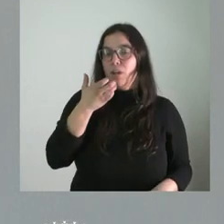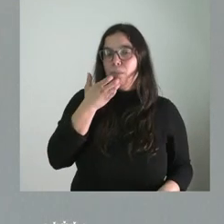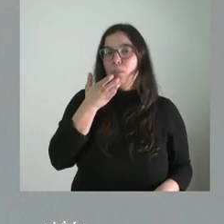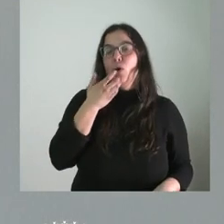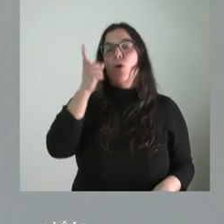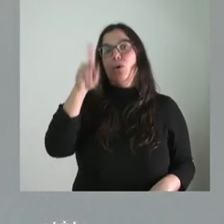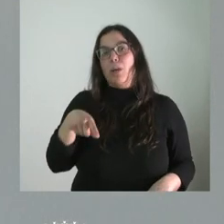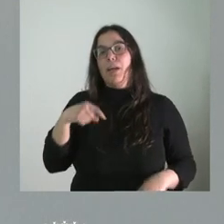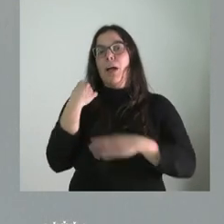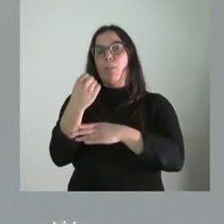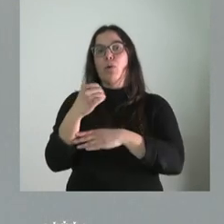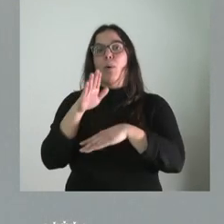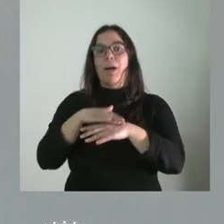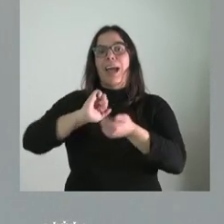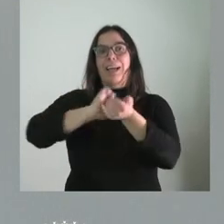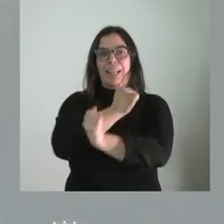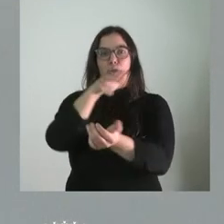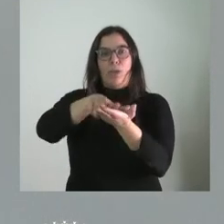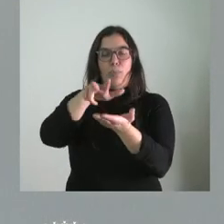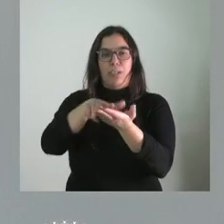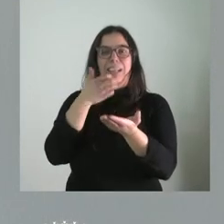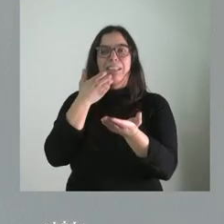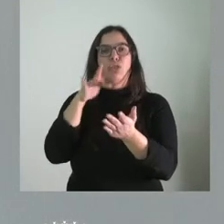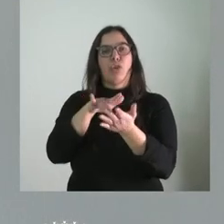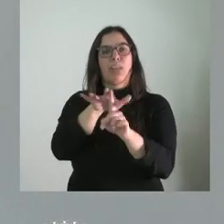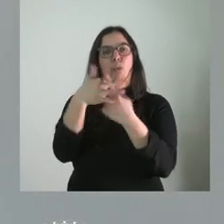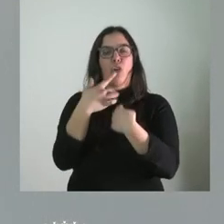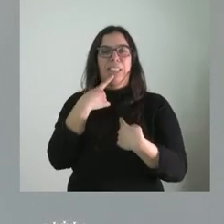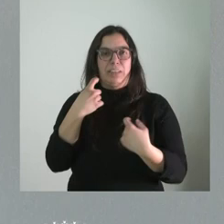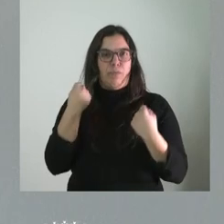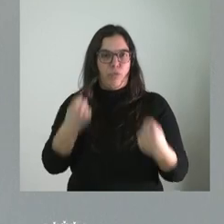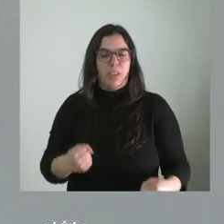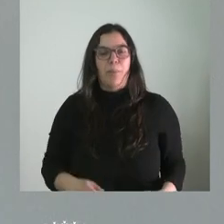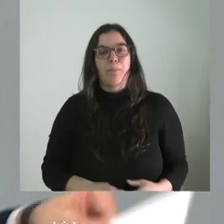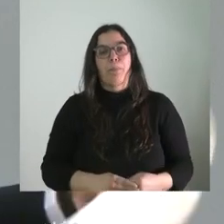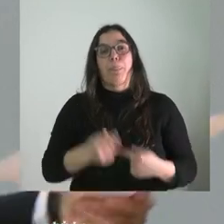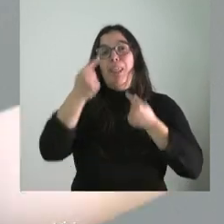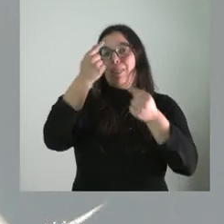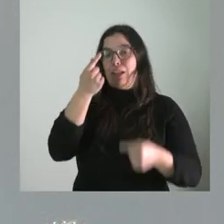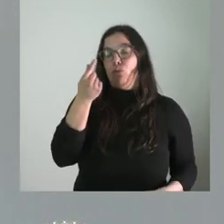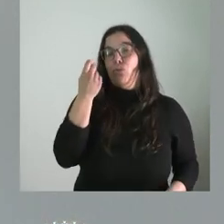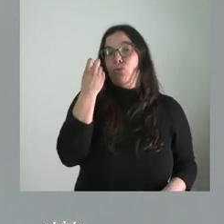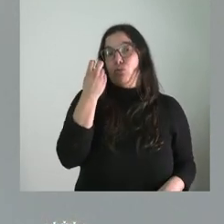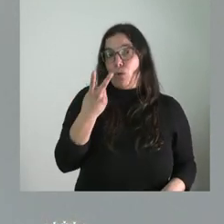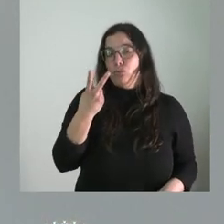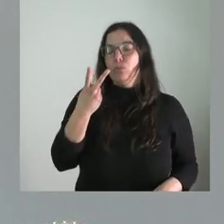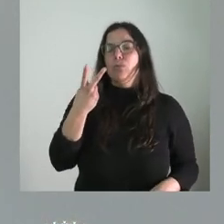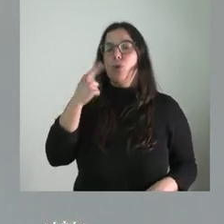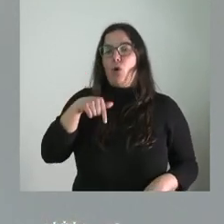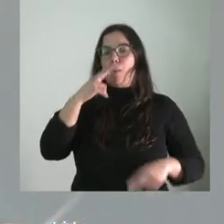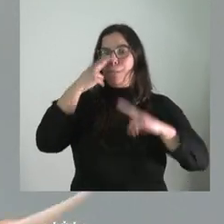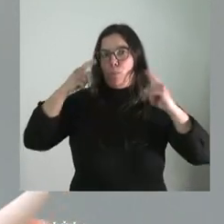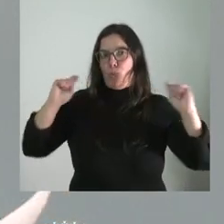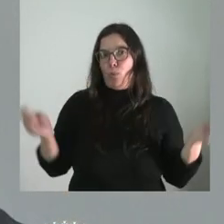el apoyo a los créditos hipotecarios por personalidades especiales dificultades dos datos que han sido publicados hoy